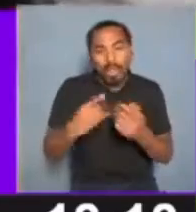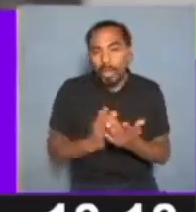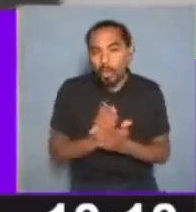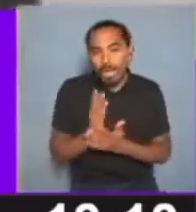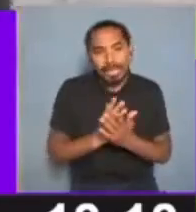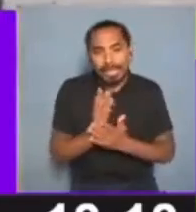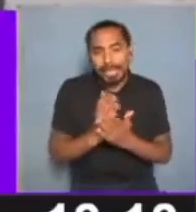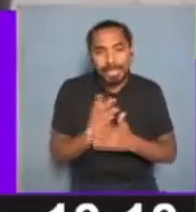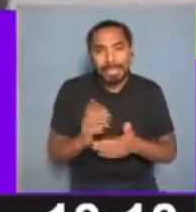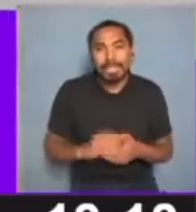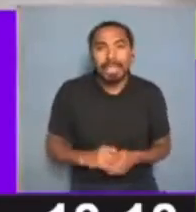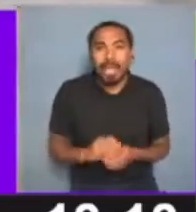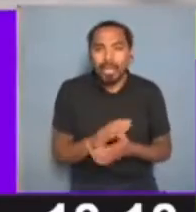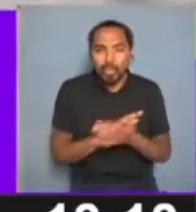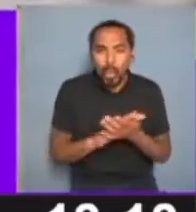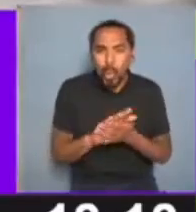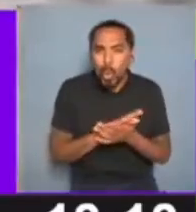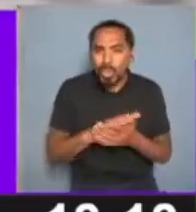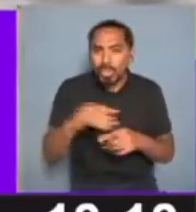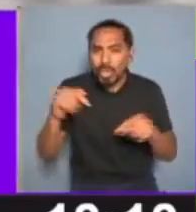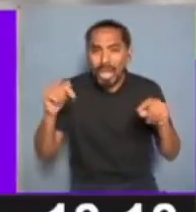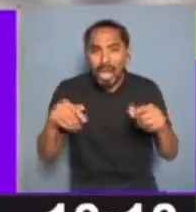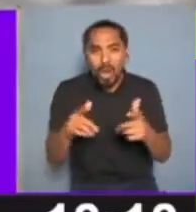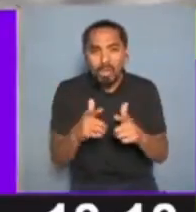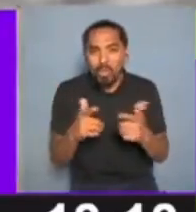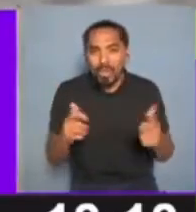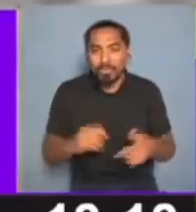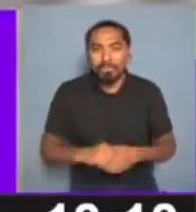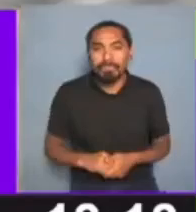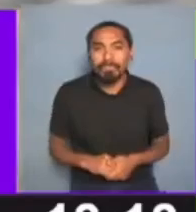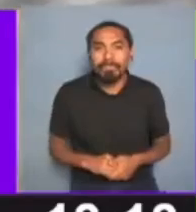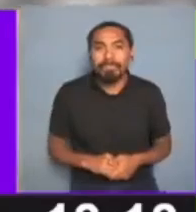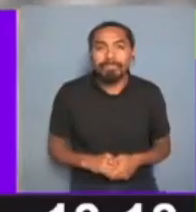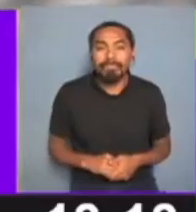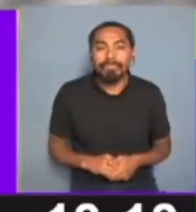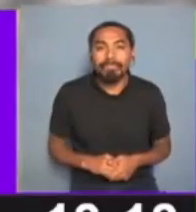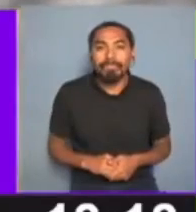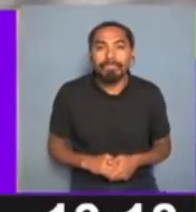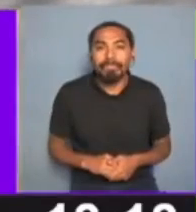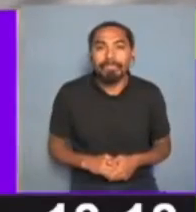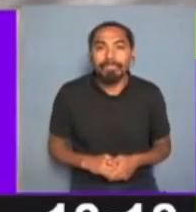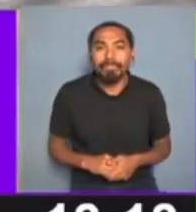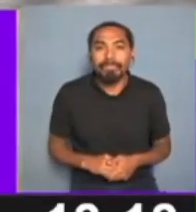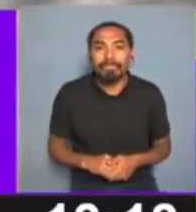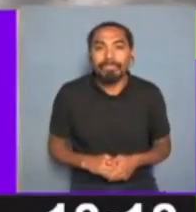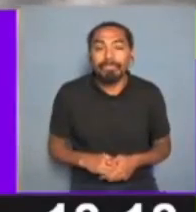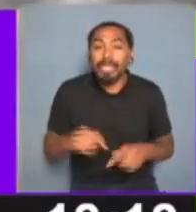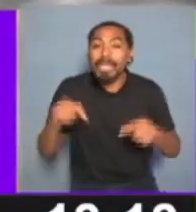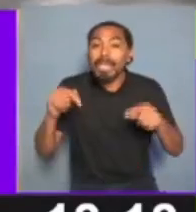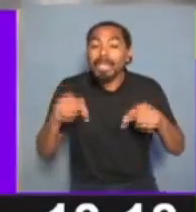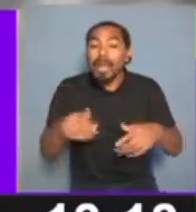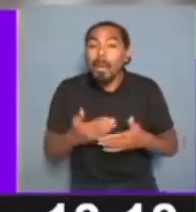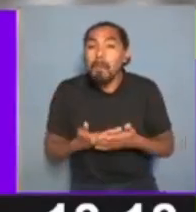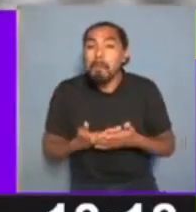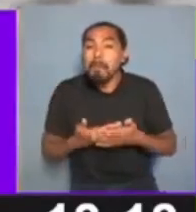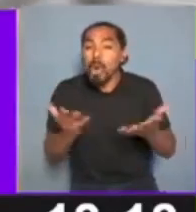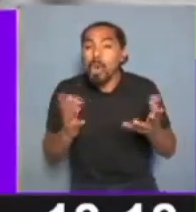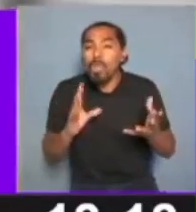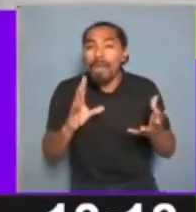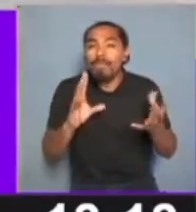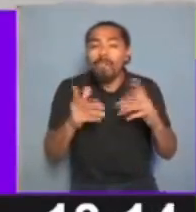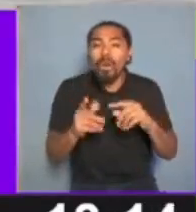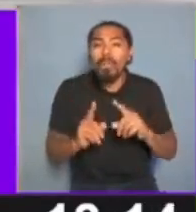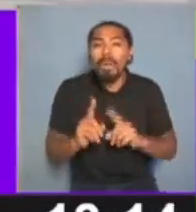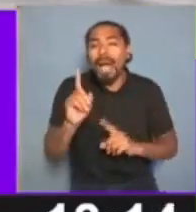mantener este quite de colaboración en el turno tarde también. Esto para poner un poco de claridad, porque bueno, en algunos